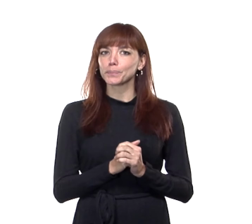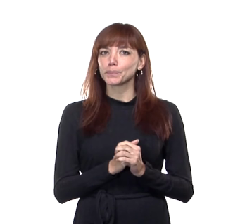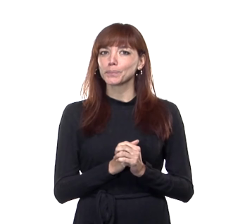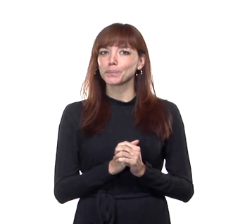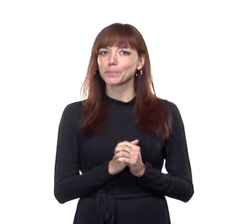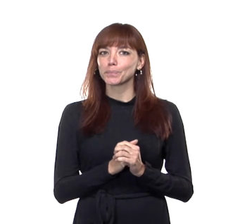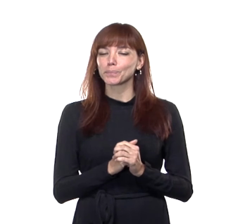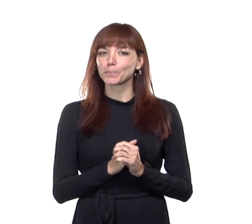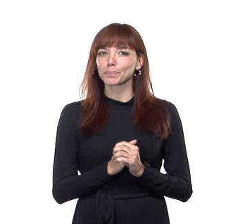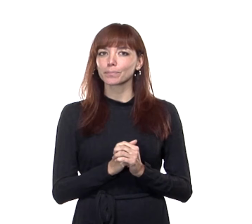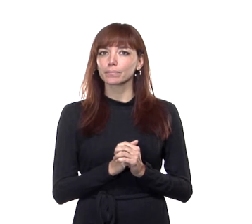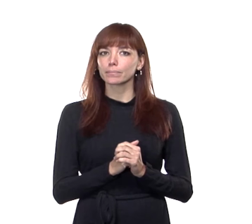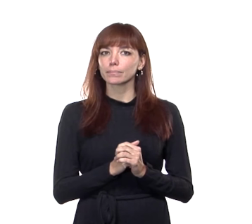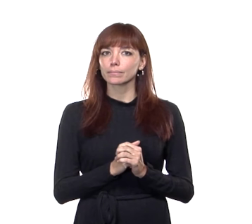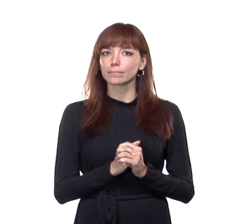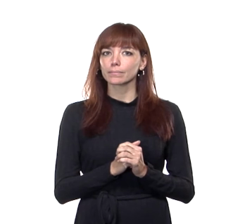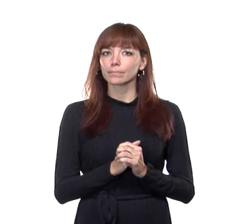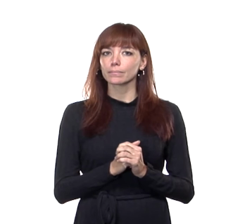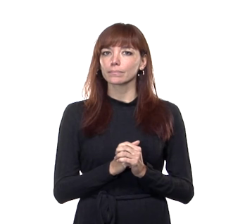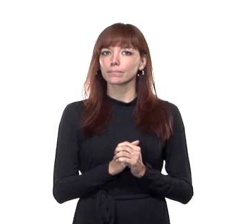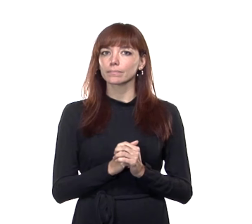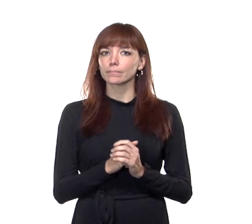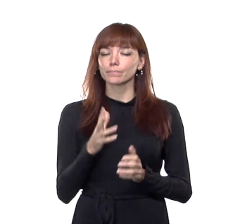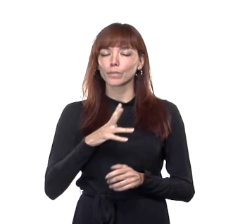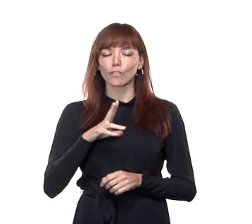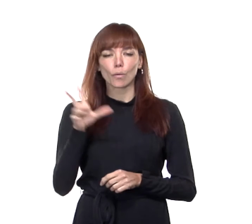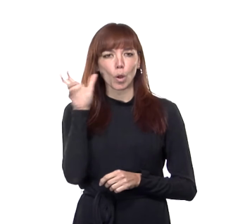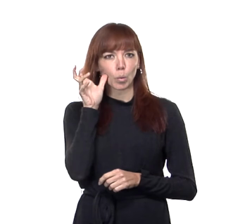we are listening go ahead